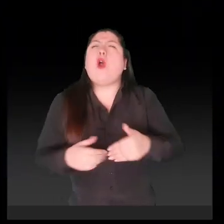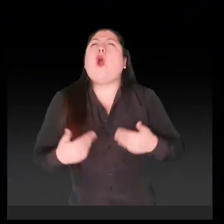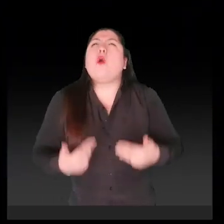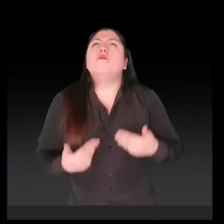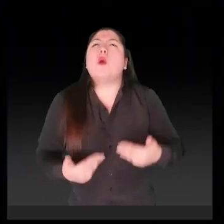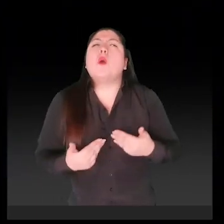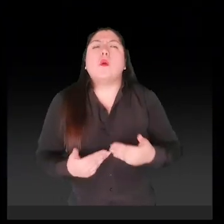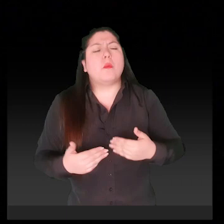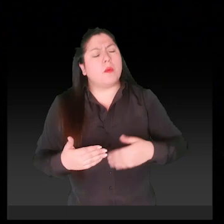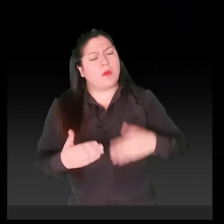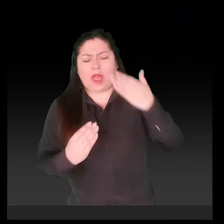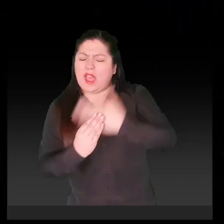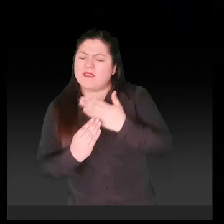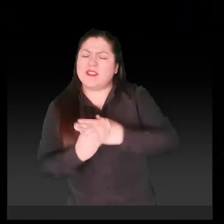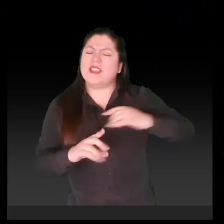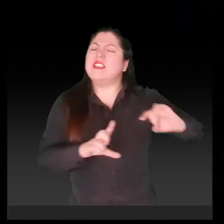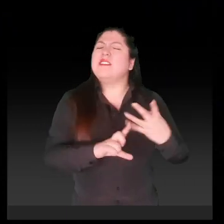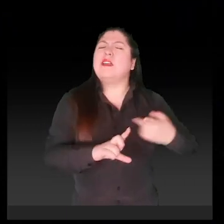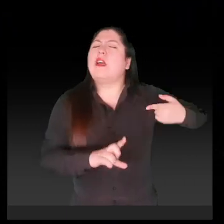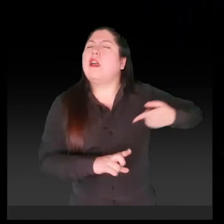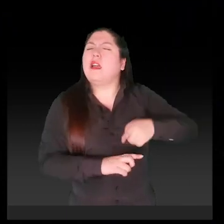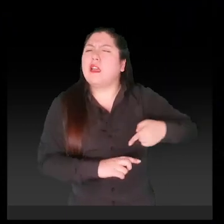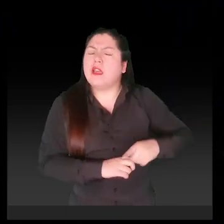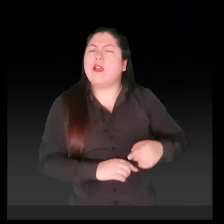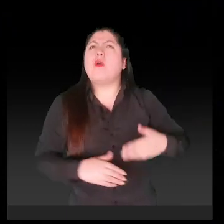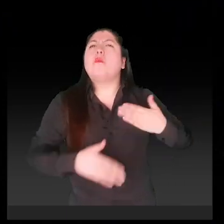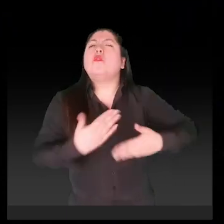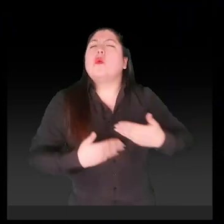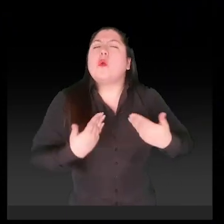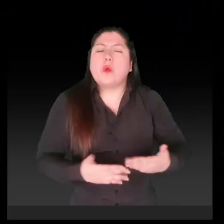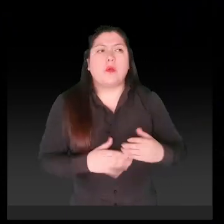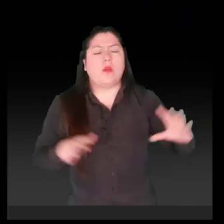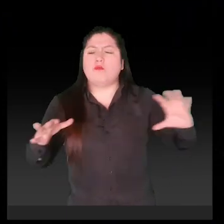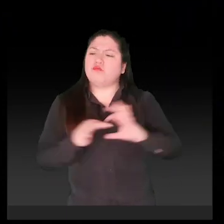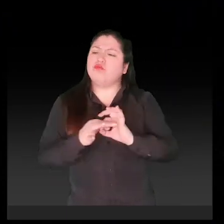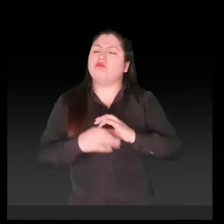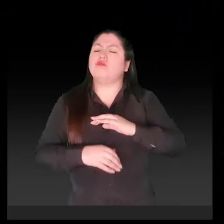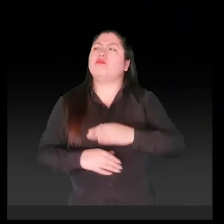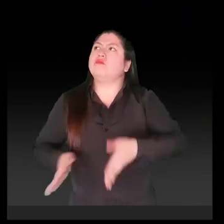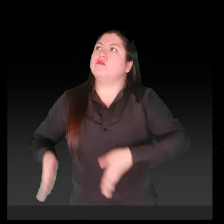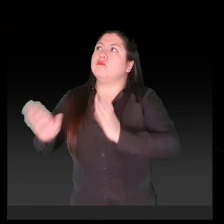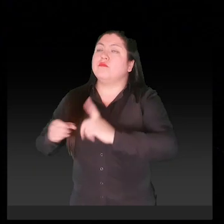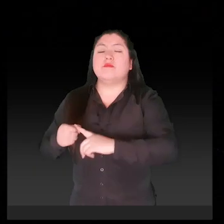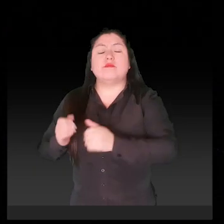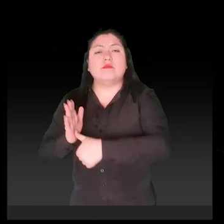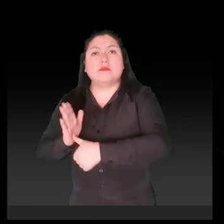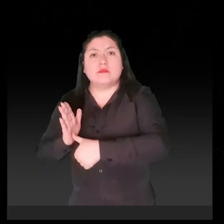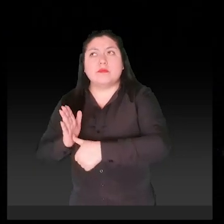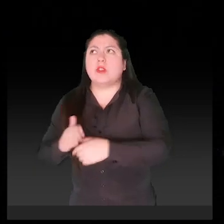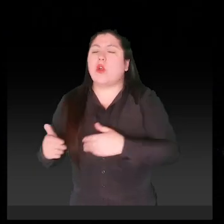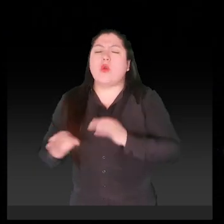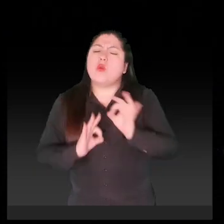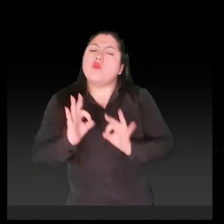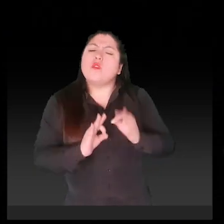cómo va a funcionar esa carpeta ciudadana y cómo, en conjunto con la registraduría, vamos a proteger